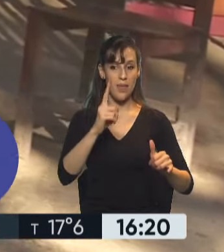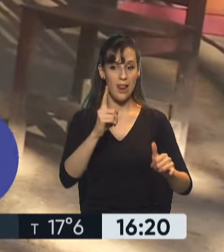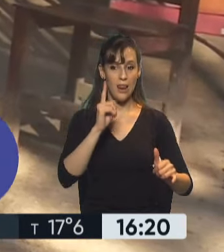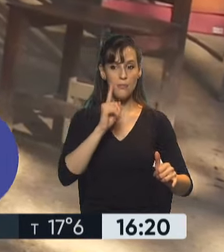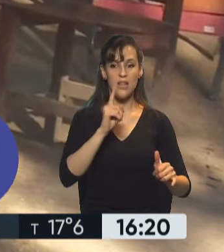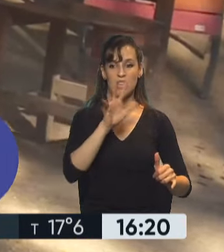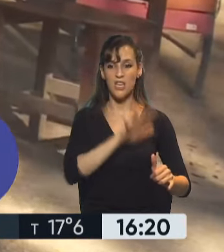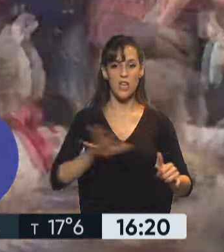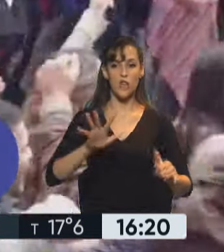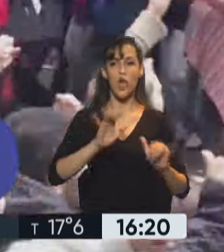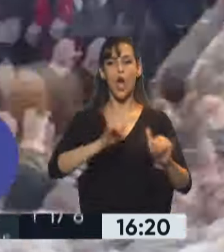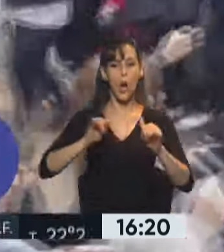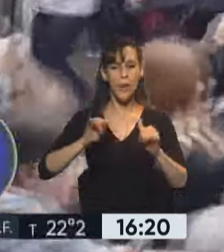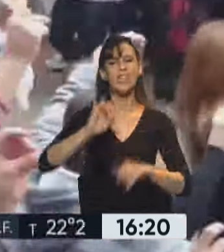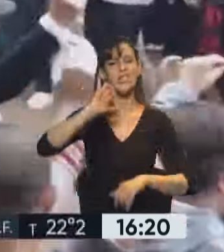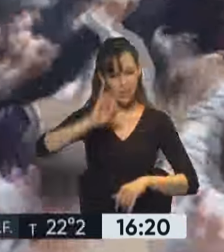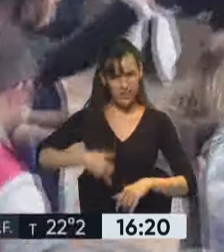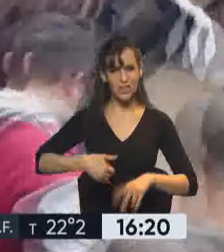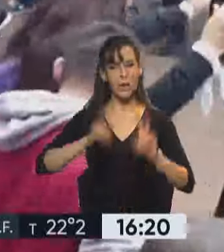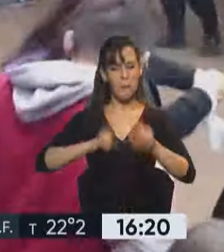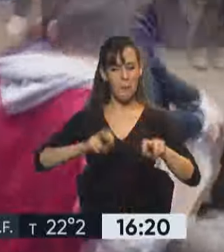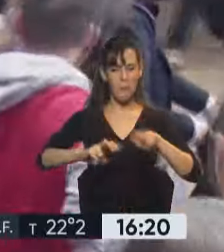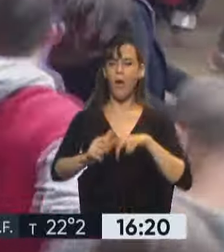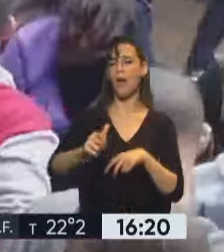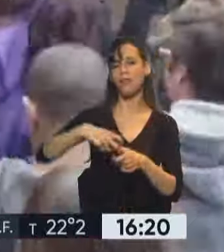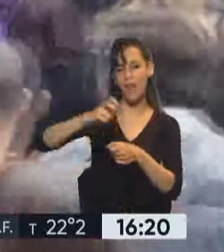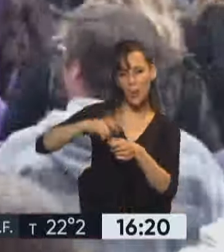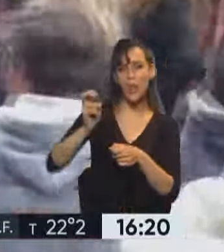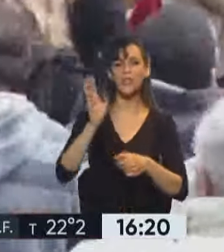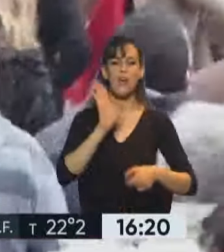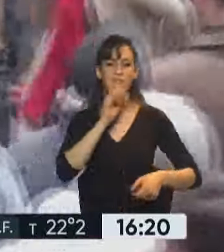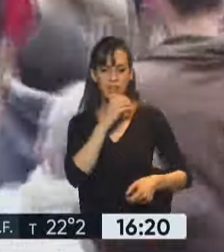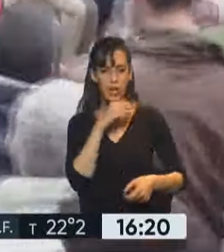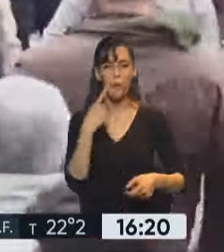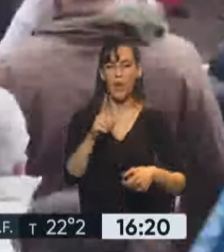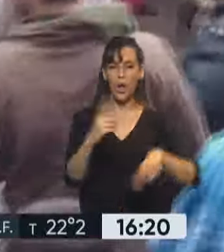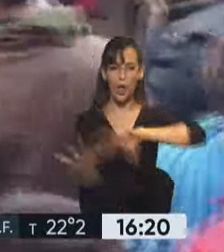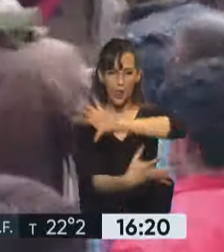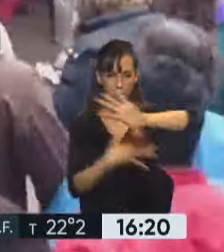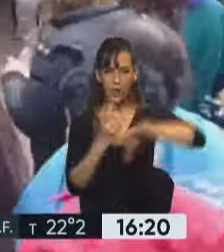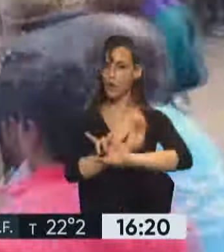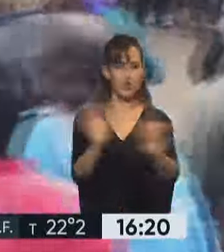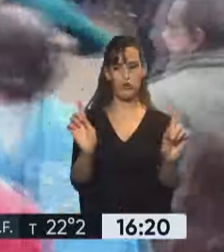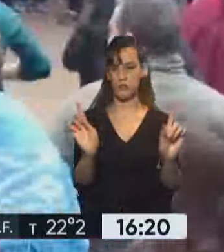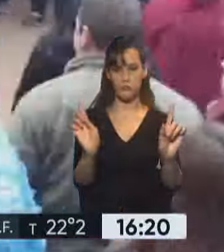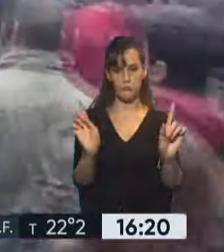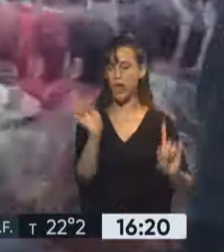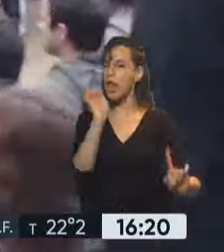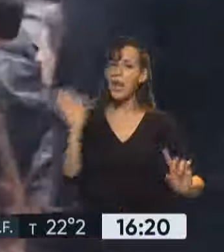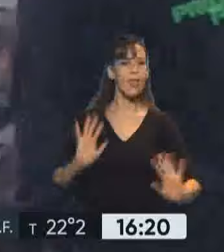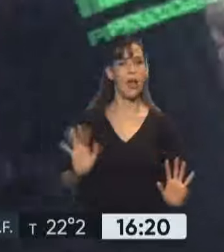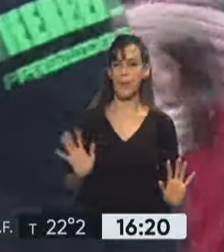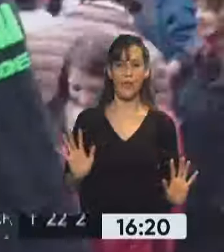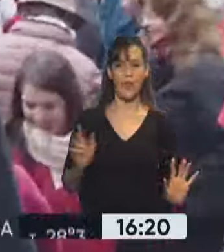qué no? Tomando su cerveza, su vino, pero jamás hemos tenido ningún problema. Nada de esas historias que se dicen,